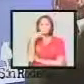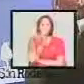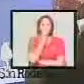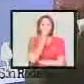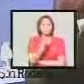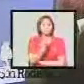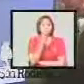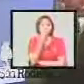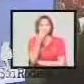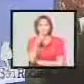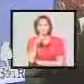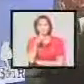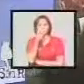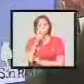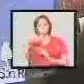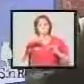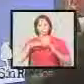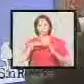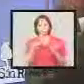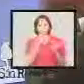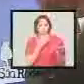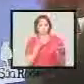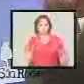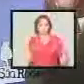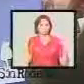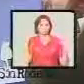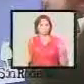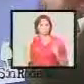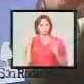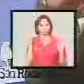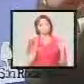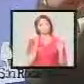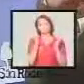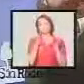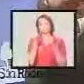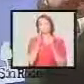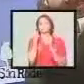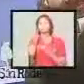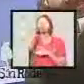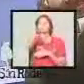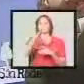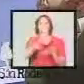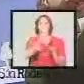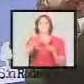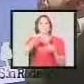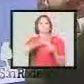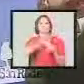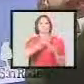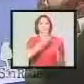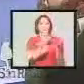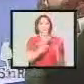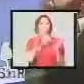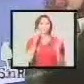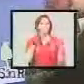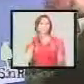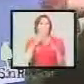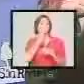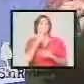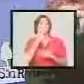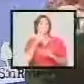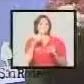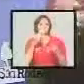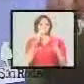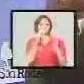si tiene la opción de una vivienda, pues a tocar la puerta a ver si alcanza, ¿verdad? Sería lo más bonito, que la gente